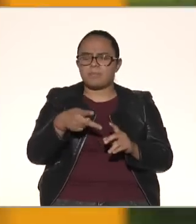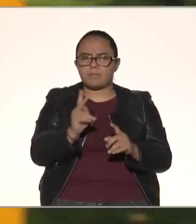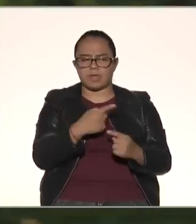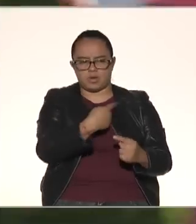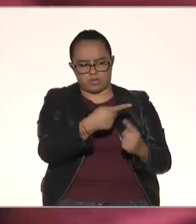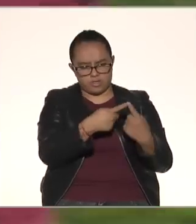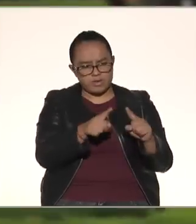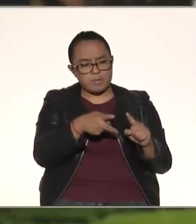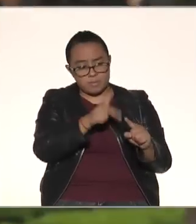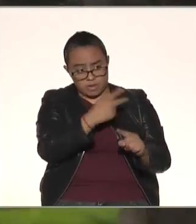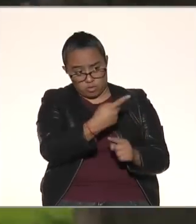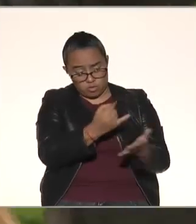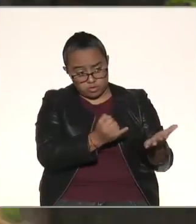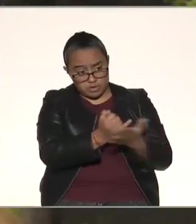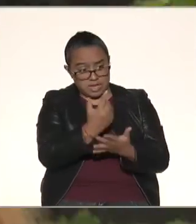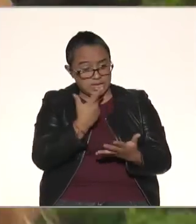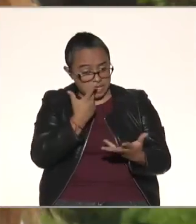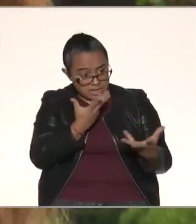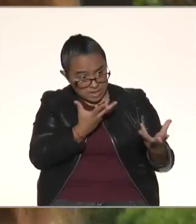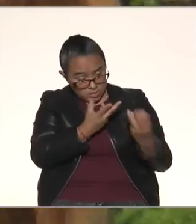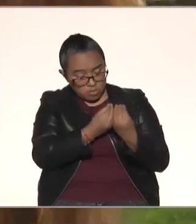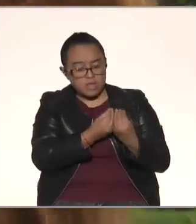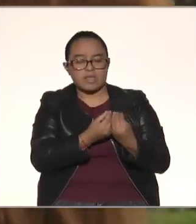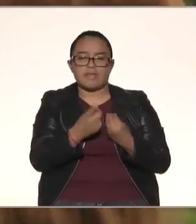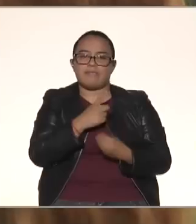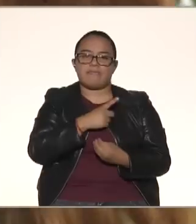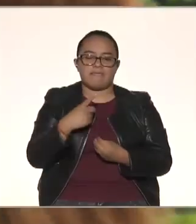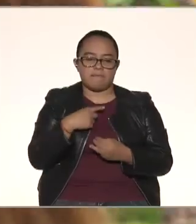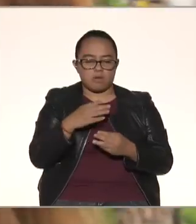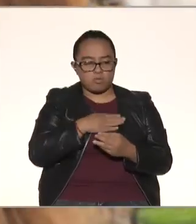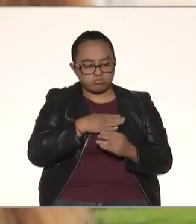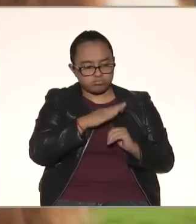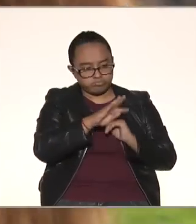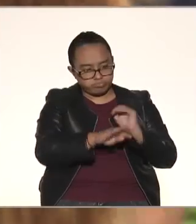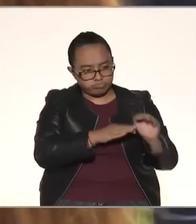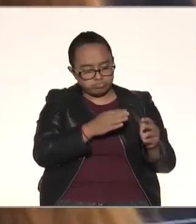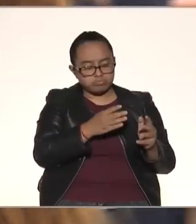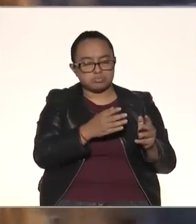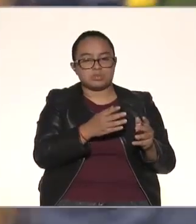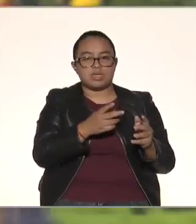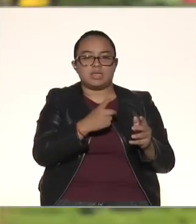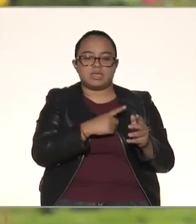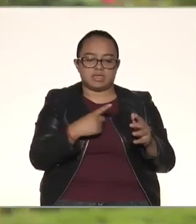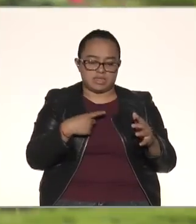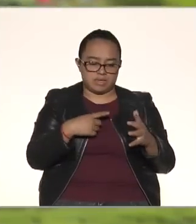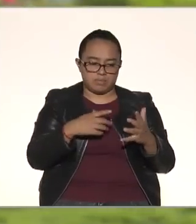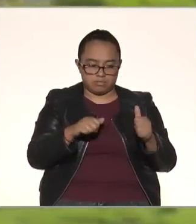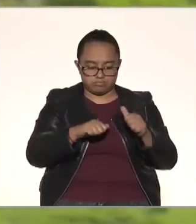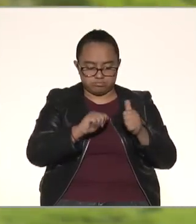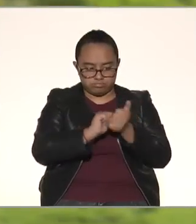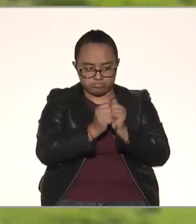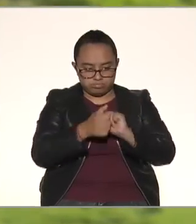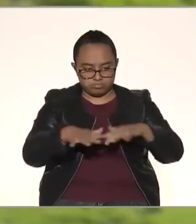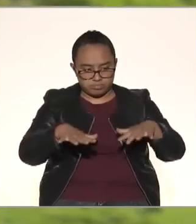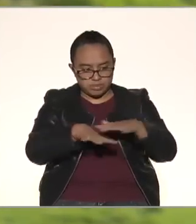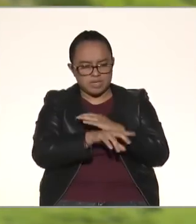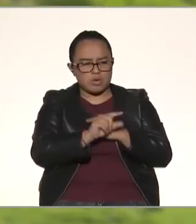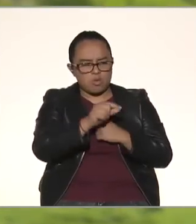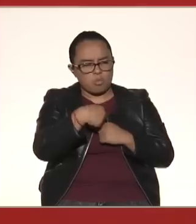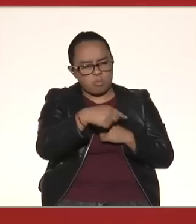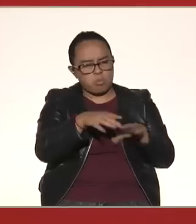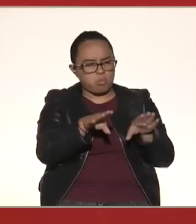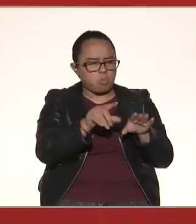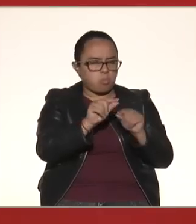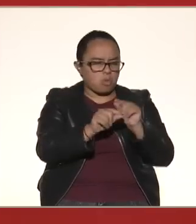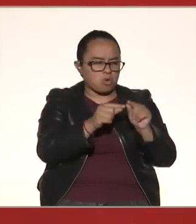ese momento, es cuando hay que ser generosos y ciertas partes de nuestro carácter. Hay que mutarlos, cambiarlos, limarlos un poco, limar